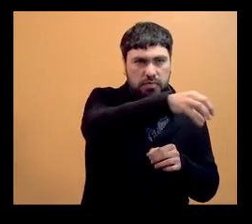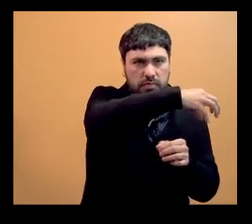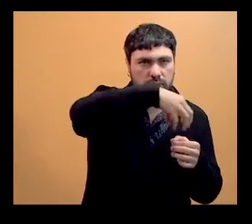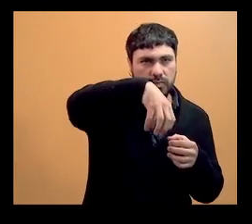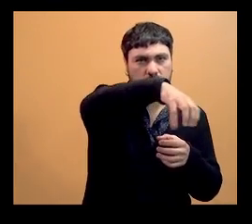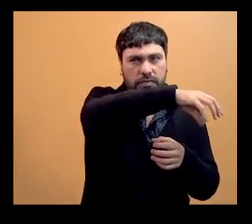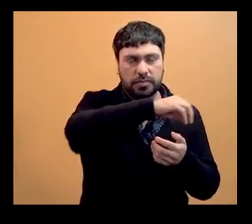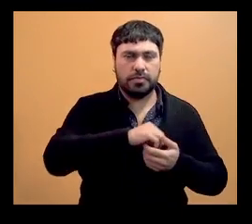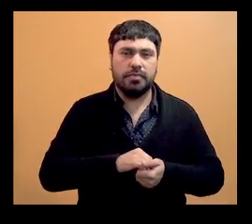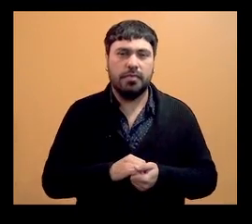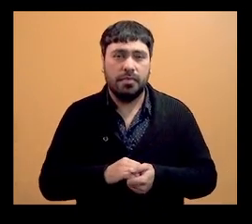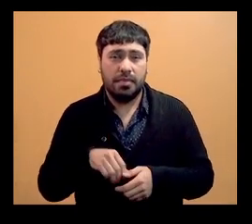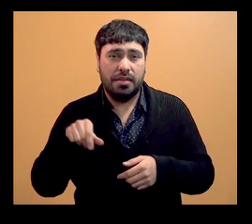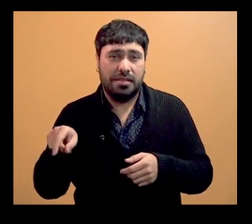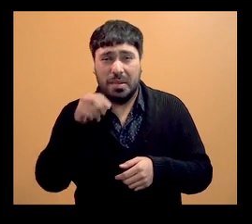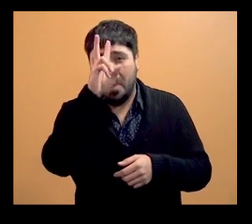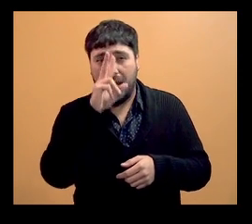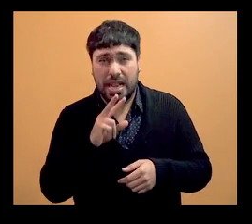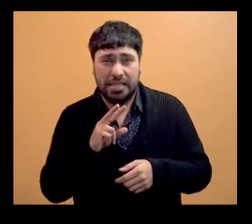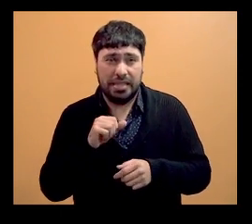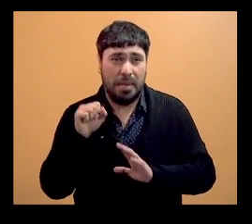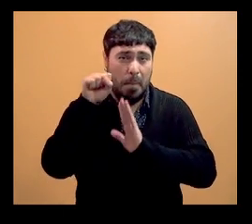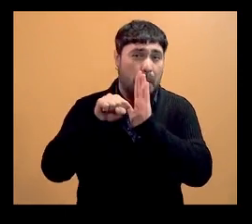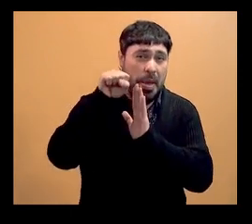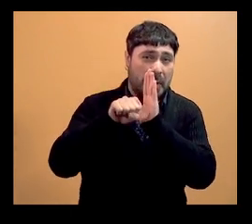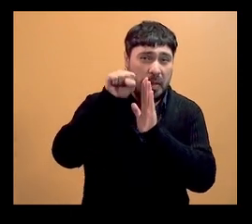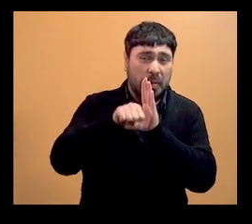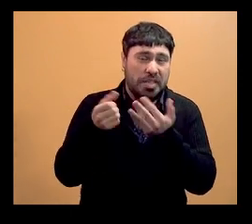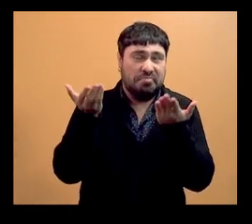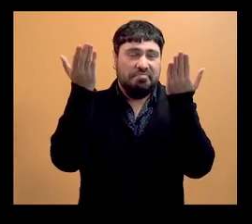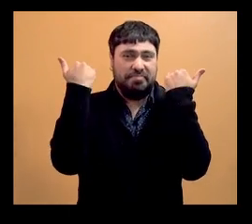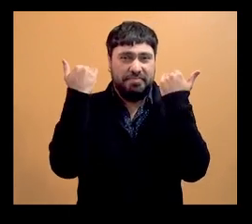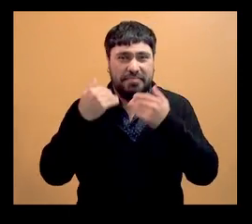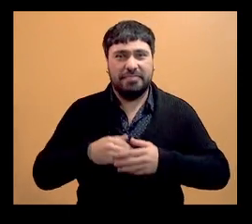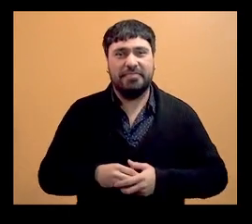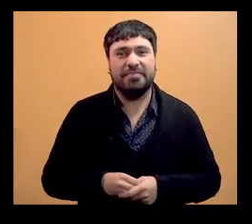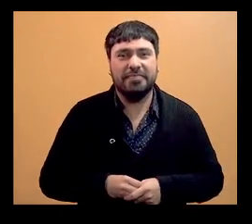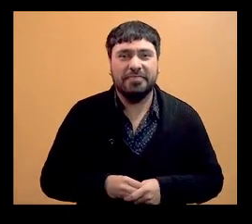de películas y temores sociales que traía la Guerra Fría en el pueblo de Norteamérica.